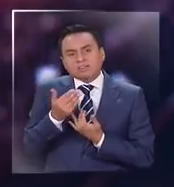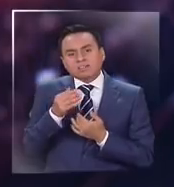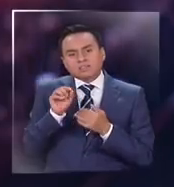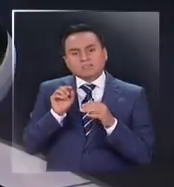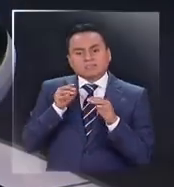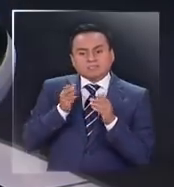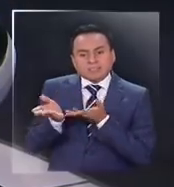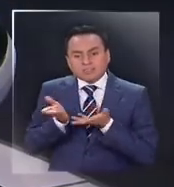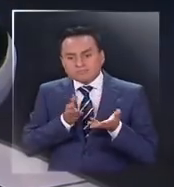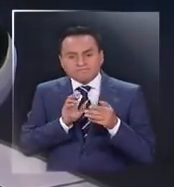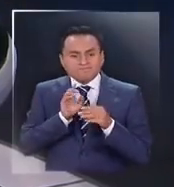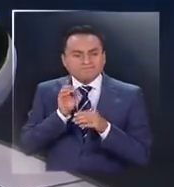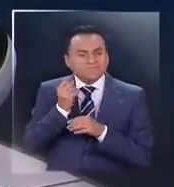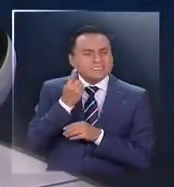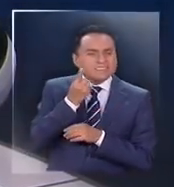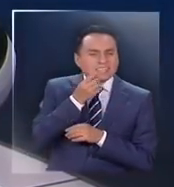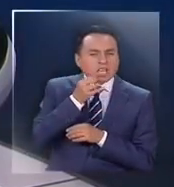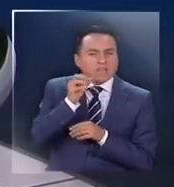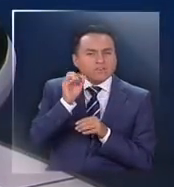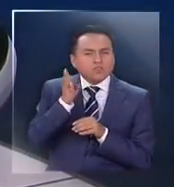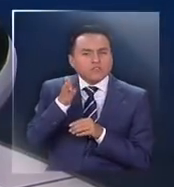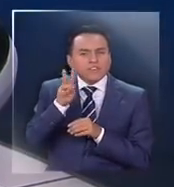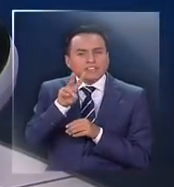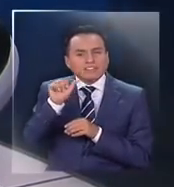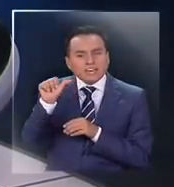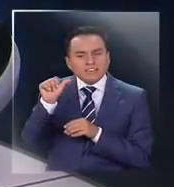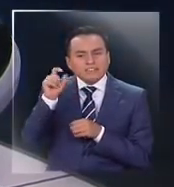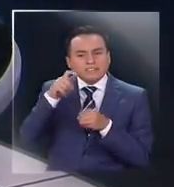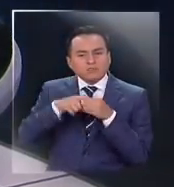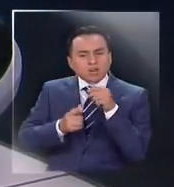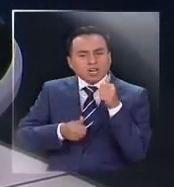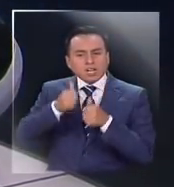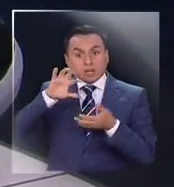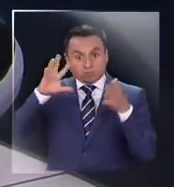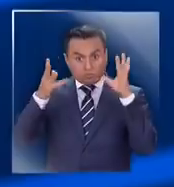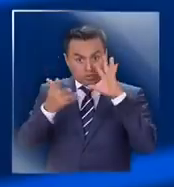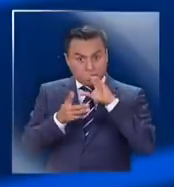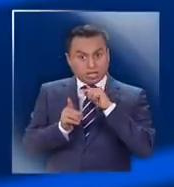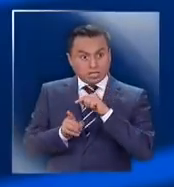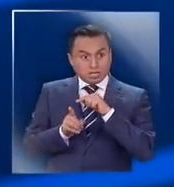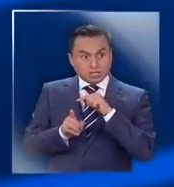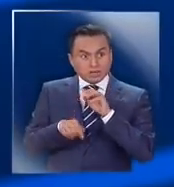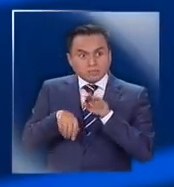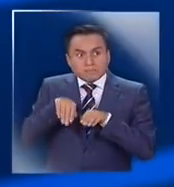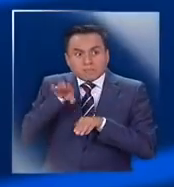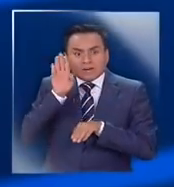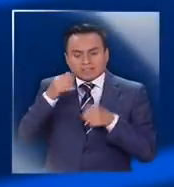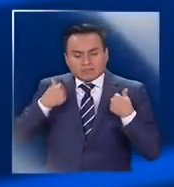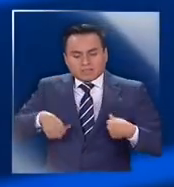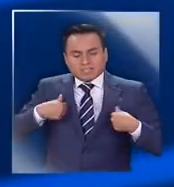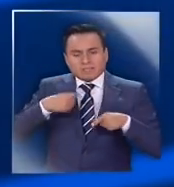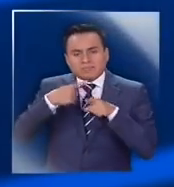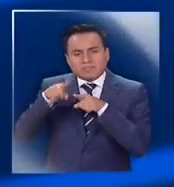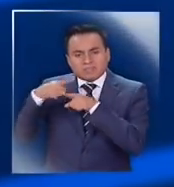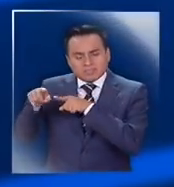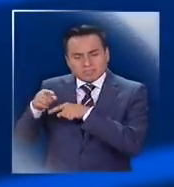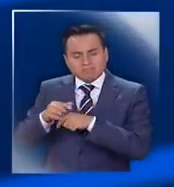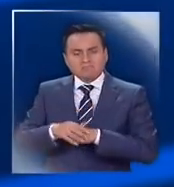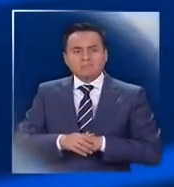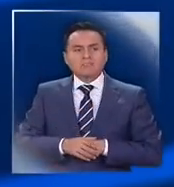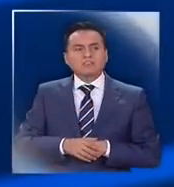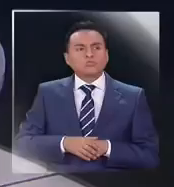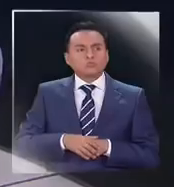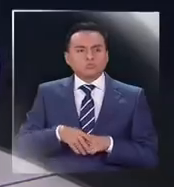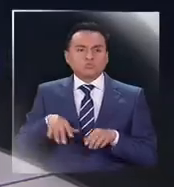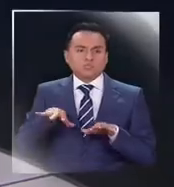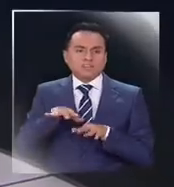delantero, que este es el club 26 en su carrera, es el jugador en el fútbol mundial con más camisetas vestidas,